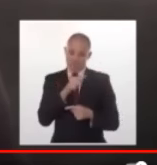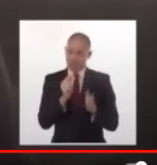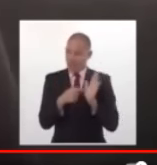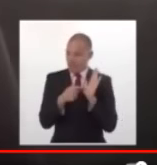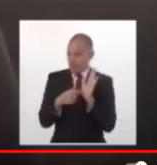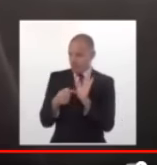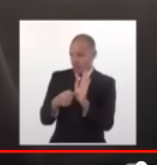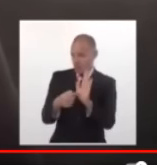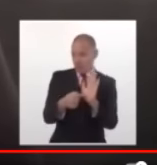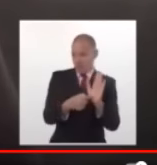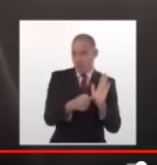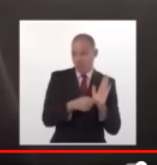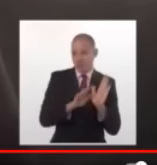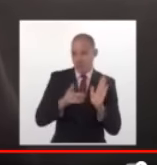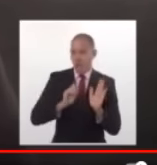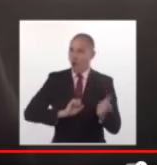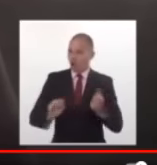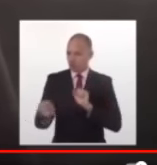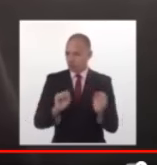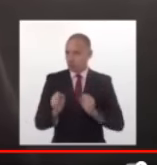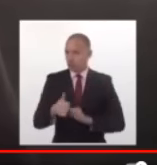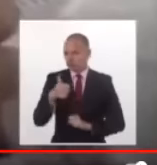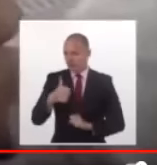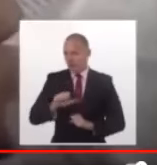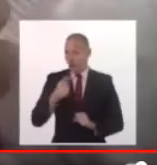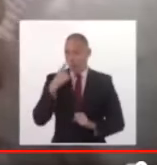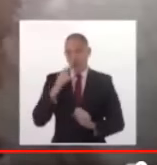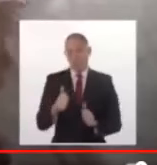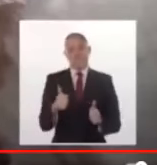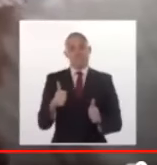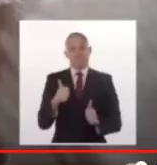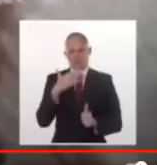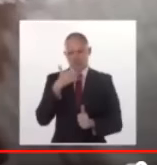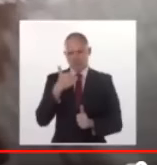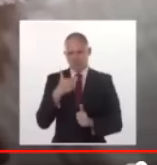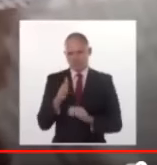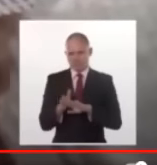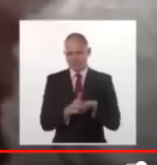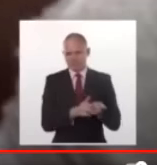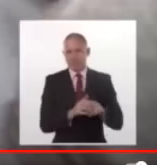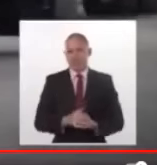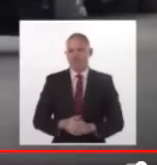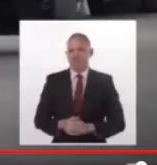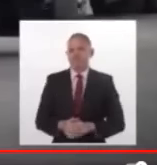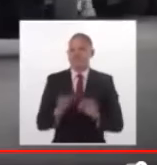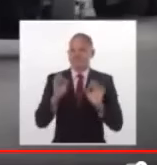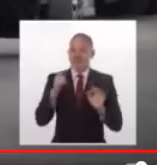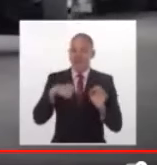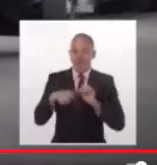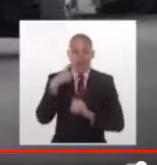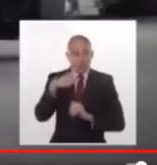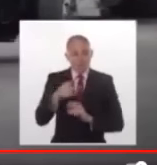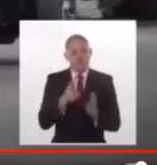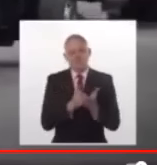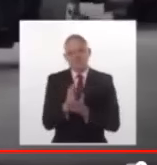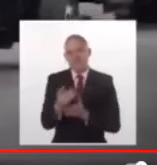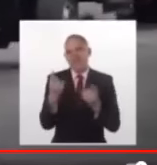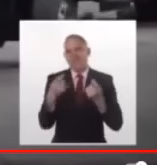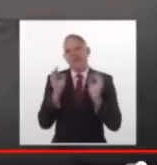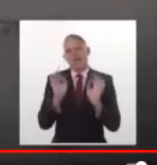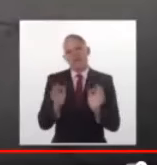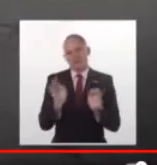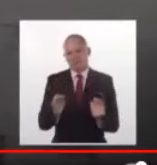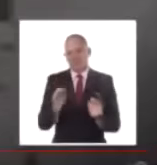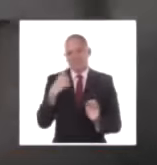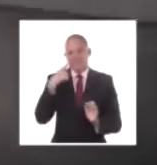parte de la dirección de la UVB, más estricto sobre eso. La batalla contra el delito y las ilegalidades sigue siendo un combate de